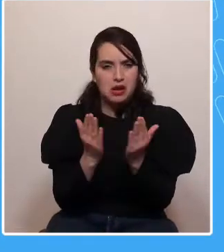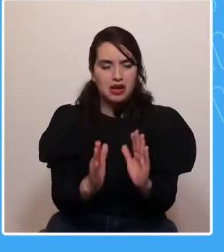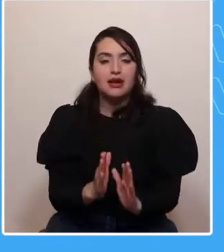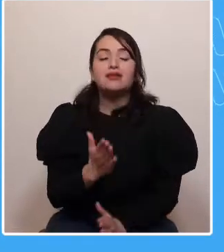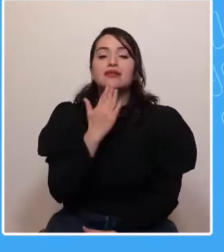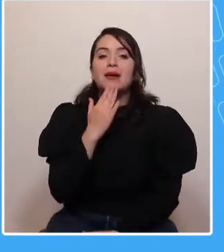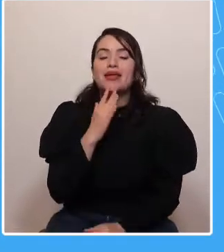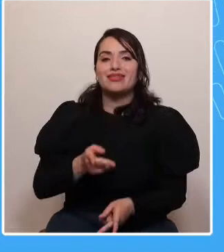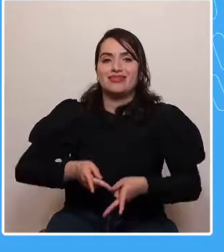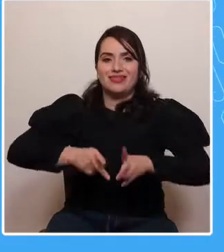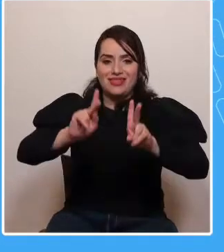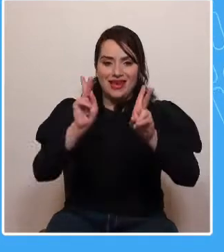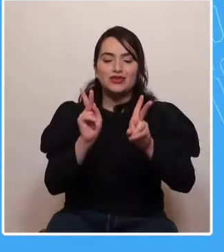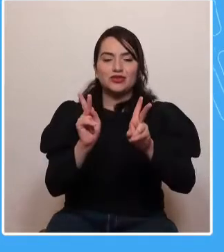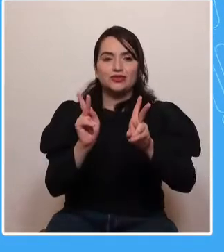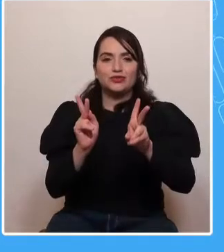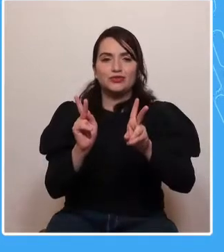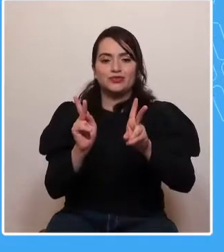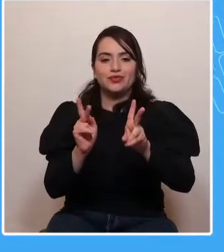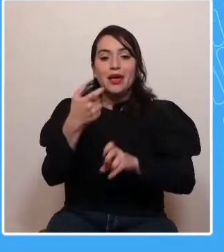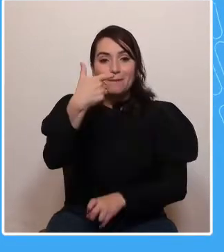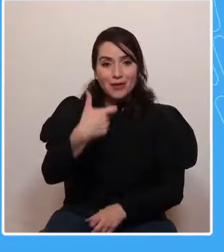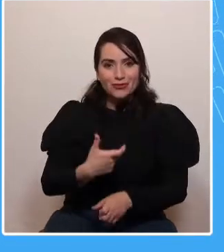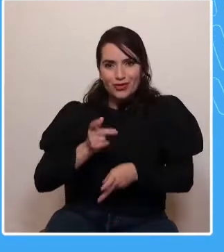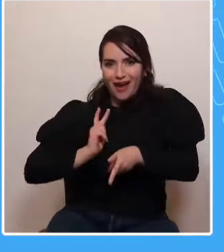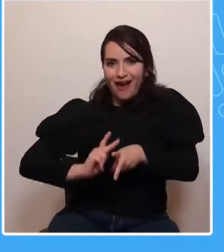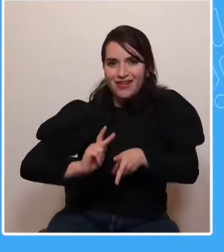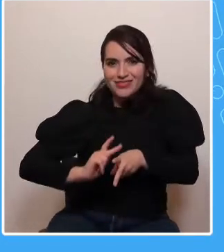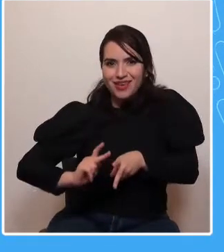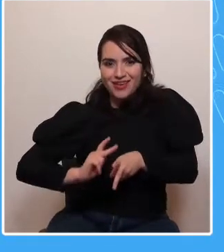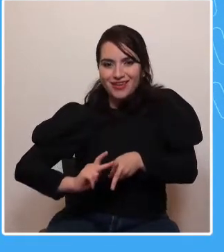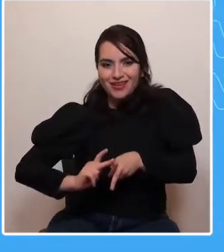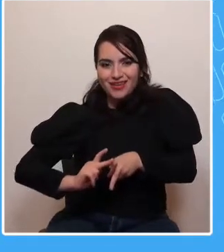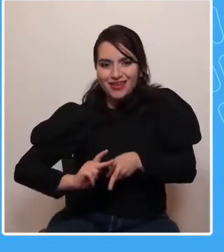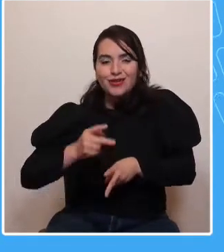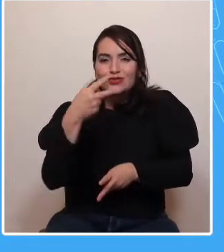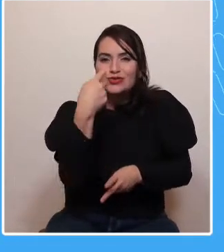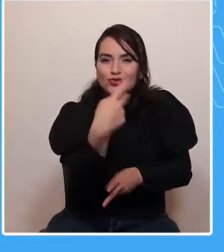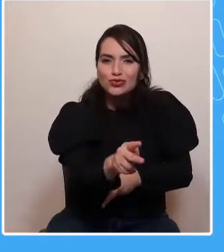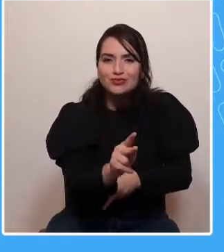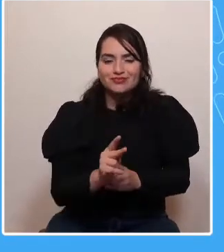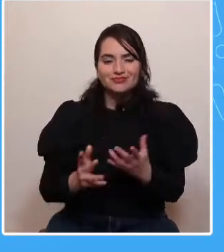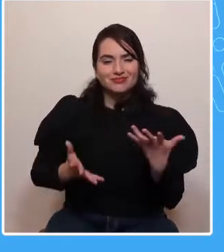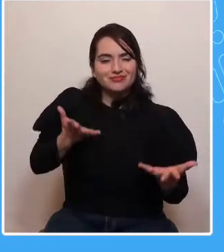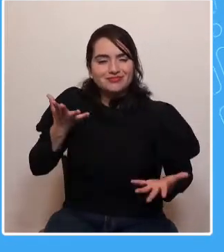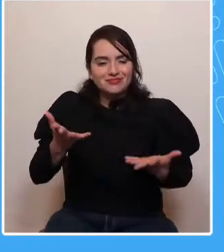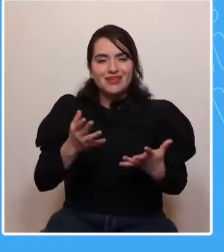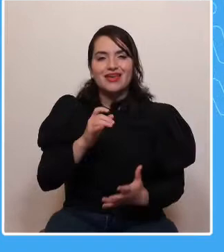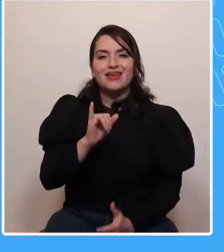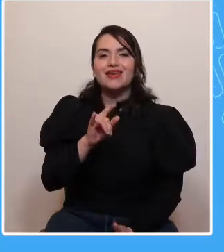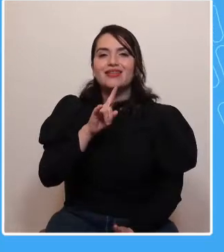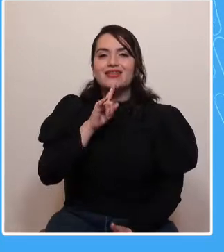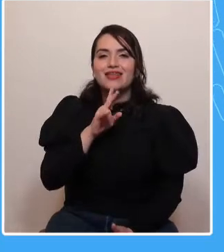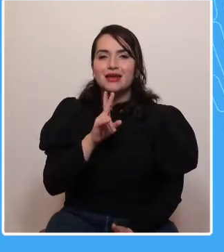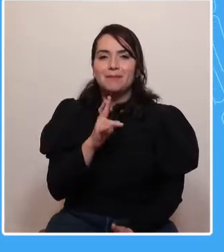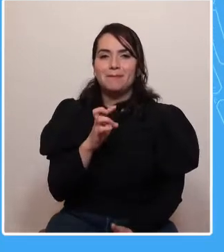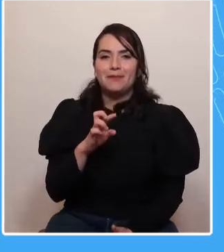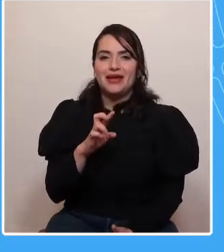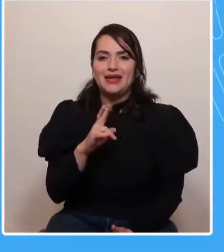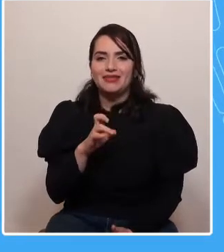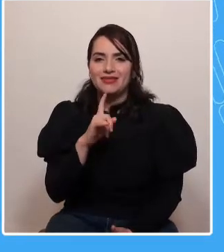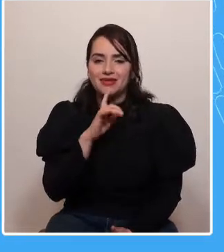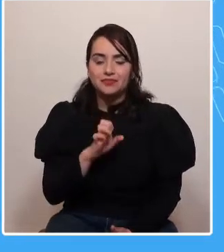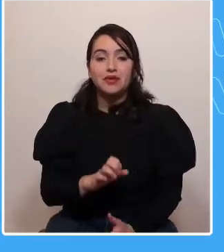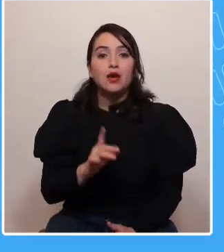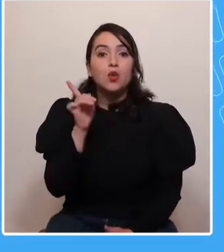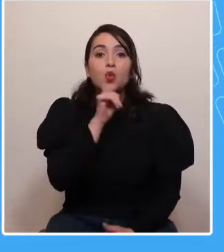de intérpretes o ejecutantes sobre sus interpretaciones. El último punto es importante de comprender